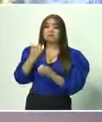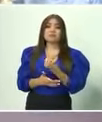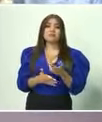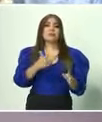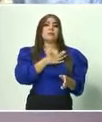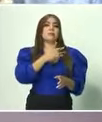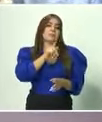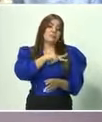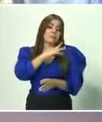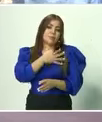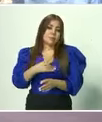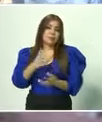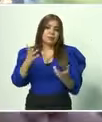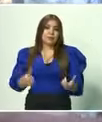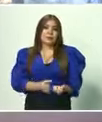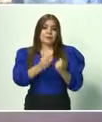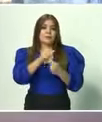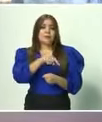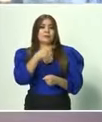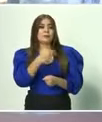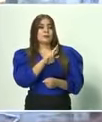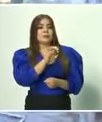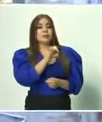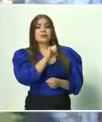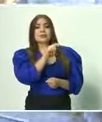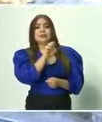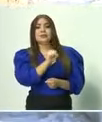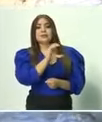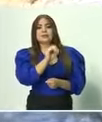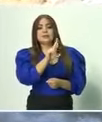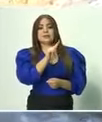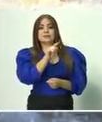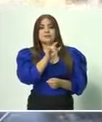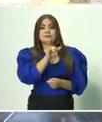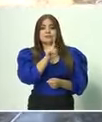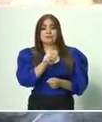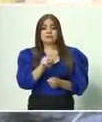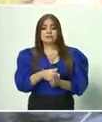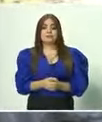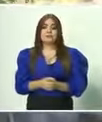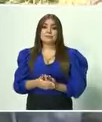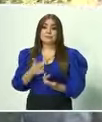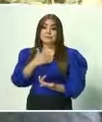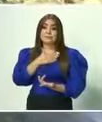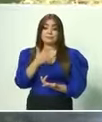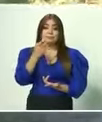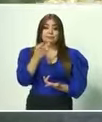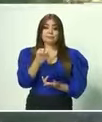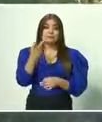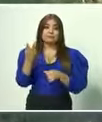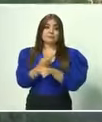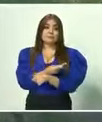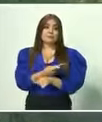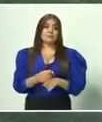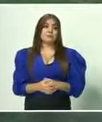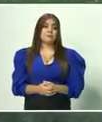hijo está salvo Y eso es lo que más me importado Dani Reyes Ortiz Gracias Dani con peris bueno Ángel ahí está la situación